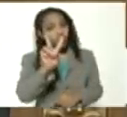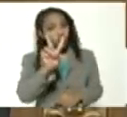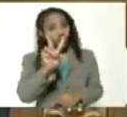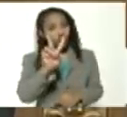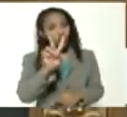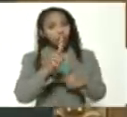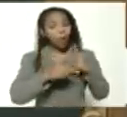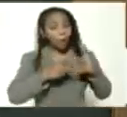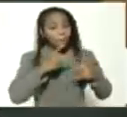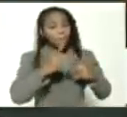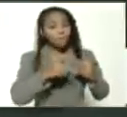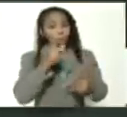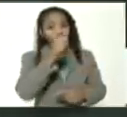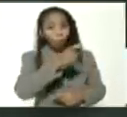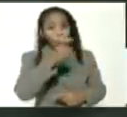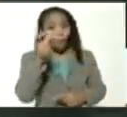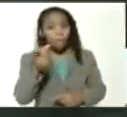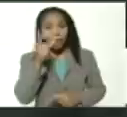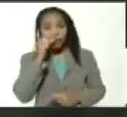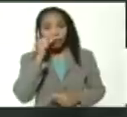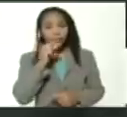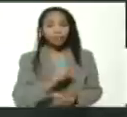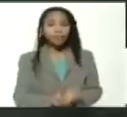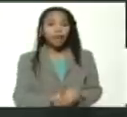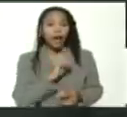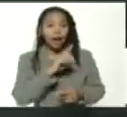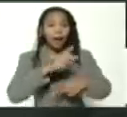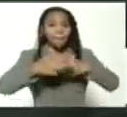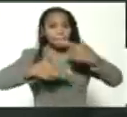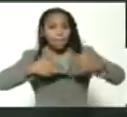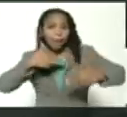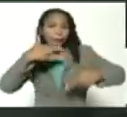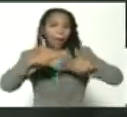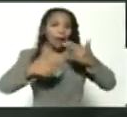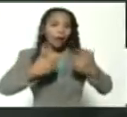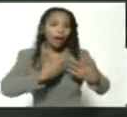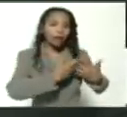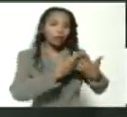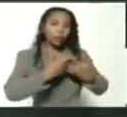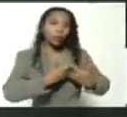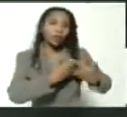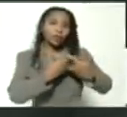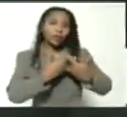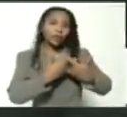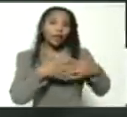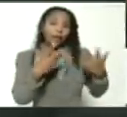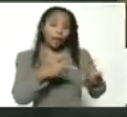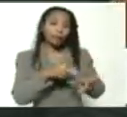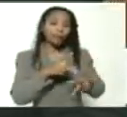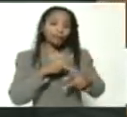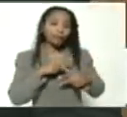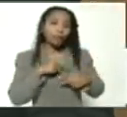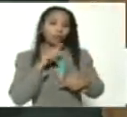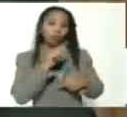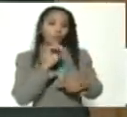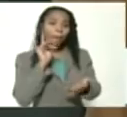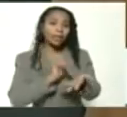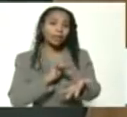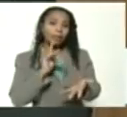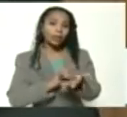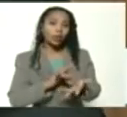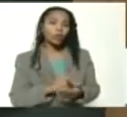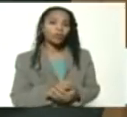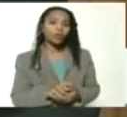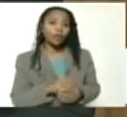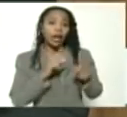procesados eran mercenarios estadounidenses. que admitieron su participación